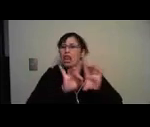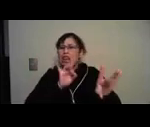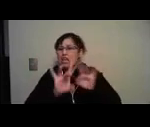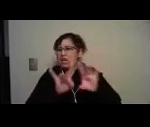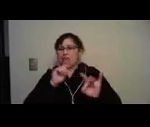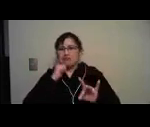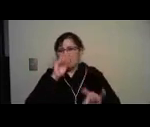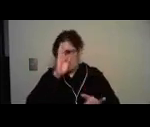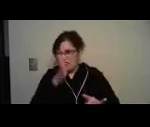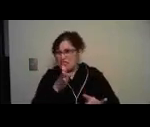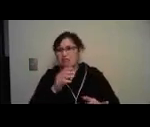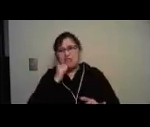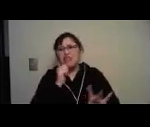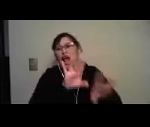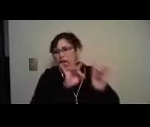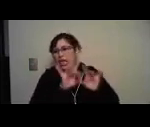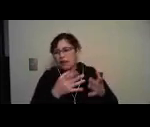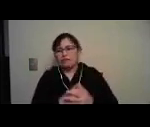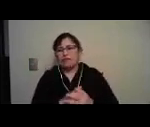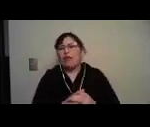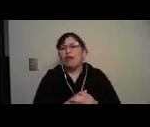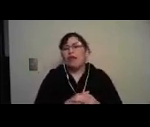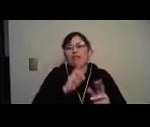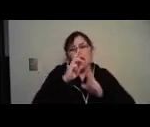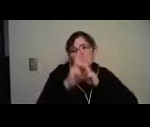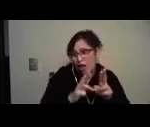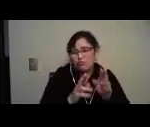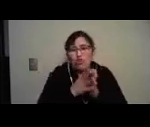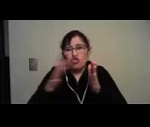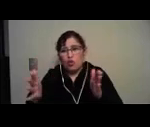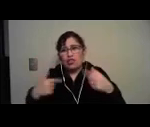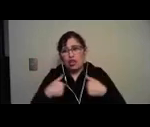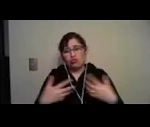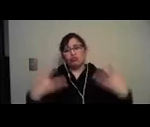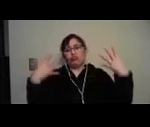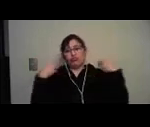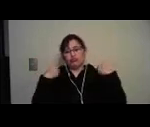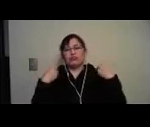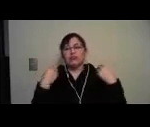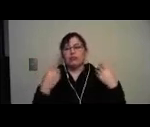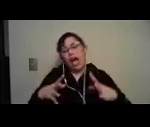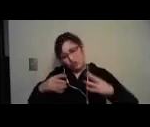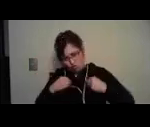de posibles resultados y sus consecuencias. Y la ejecución dual, que es la capacidad de hacer